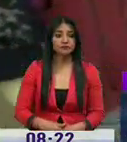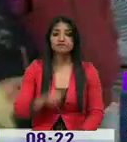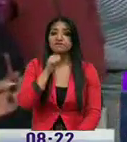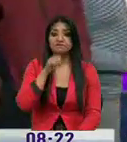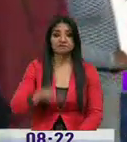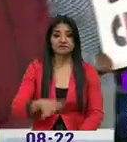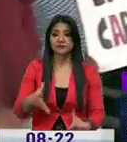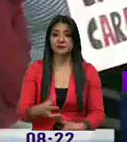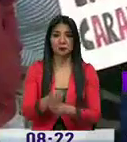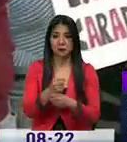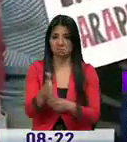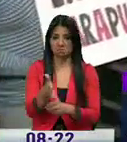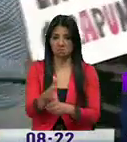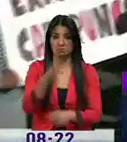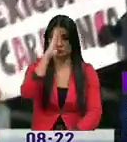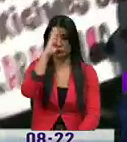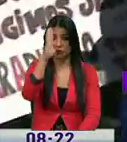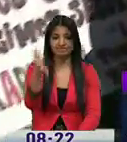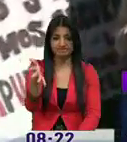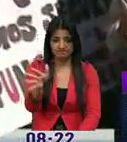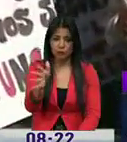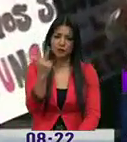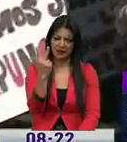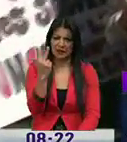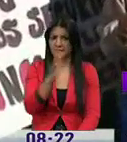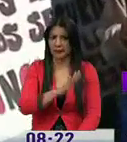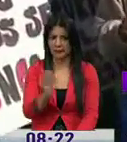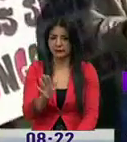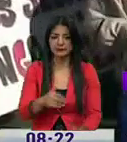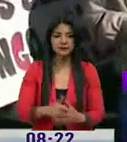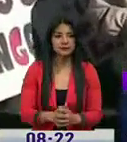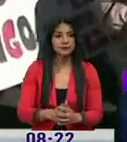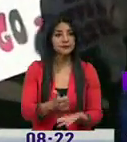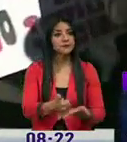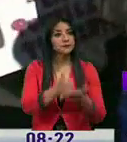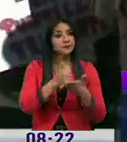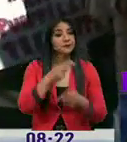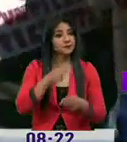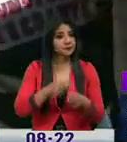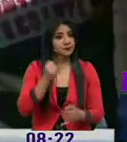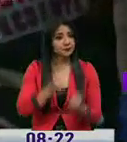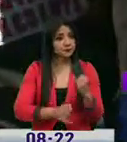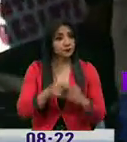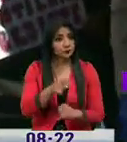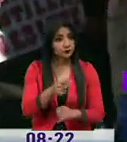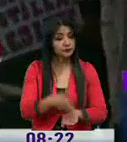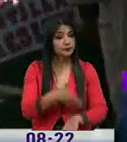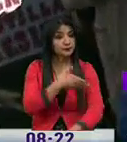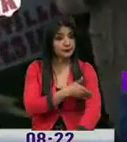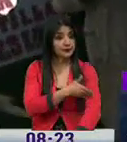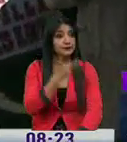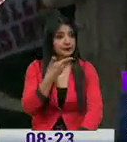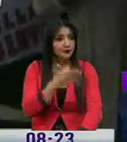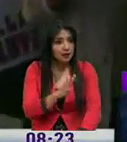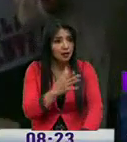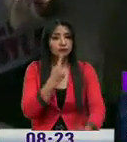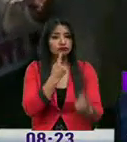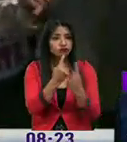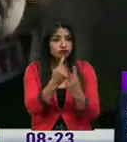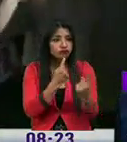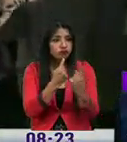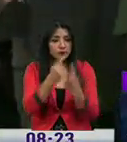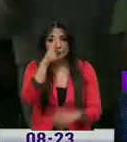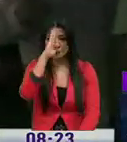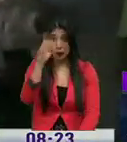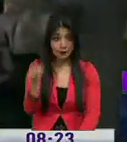seguridad aquí, hay falta de policías. Vecino, buenos días, ayúdeme con su nombre y apellido. Ustedes tal vez ya han conversado con los